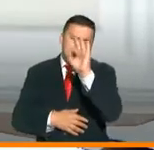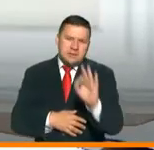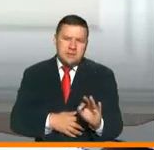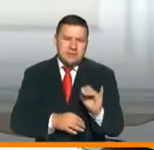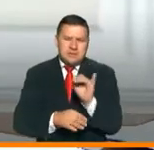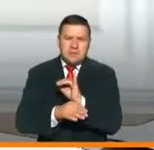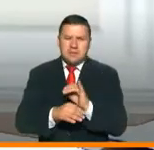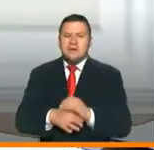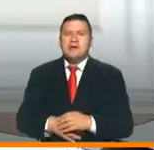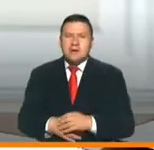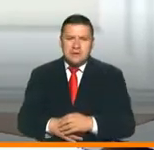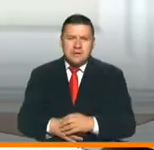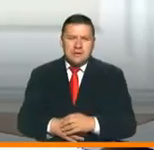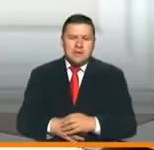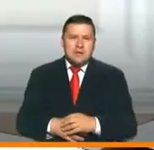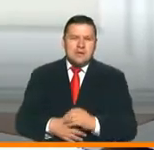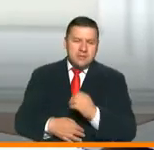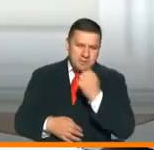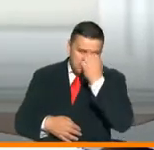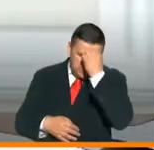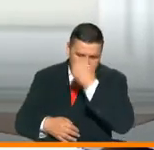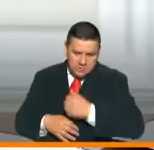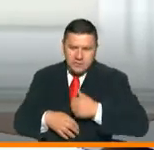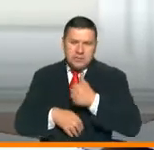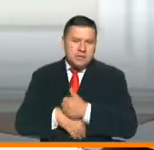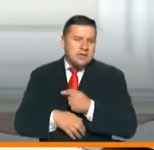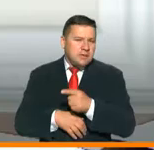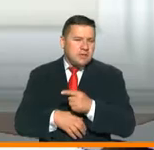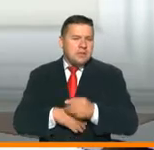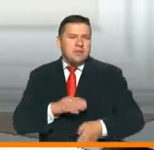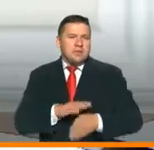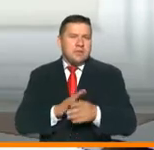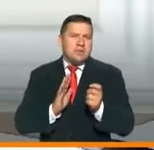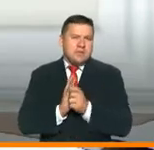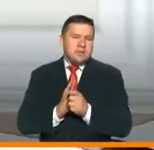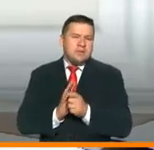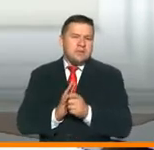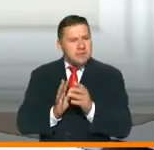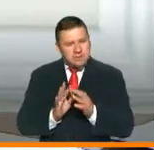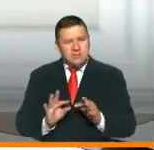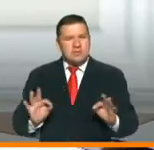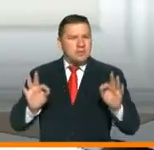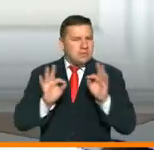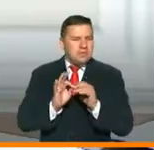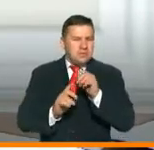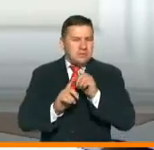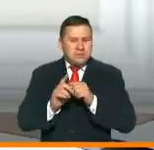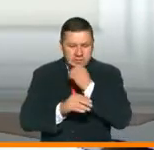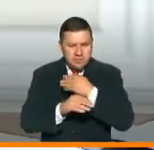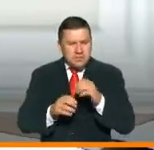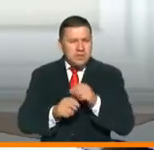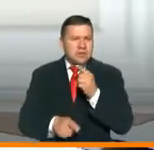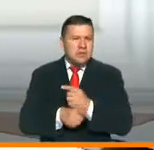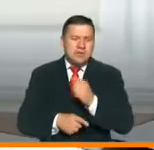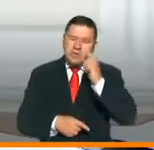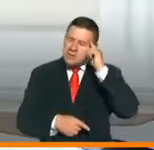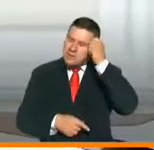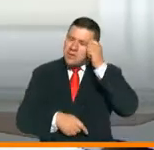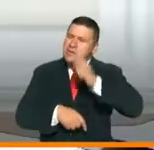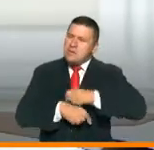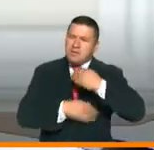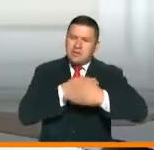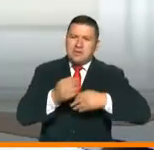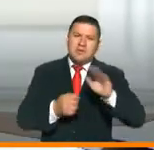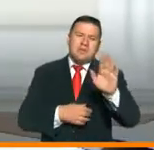de las instituciones. Y de la mano de los maestros y de los directivos vamos a continuar. Y es muy importante en este mes de la niñez justamente recordar el tiempo